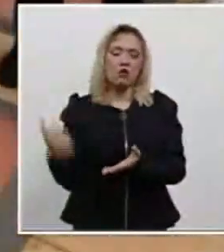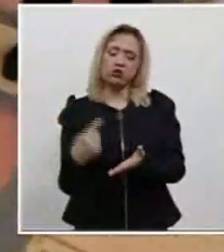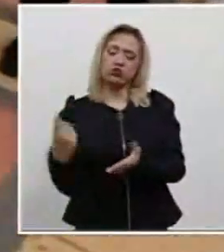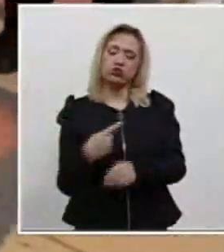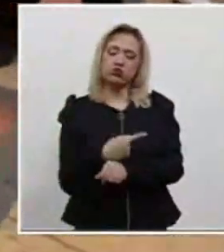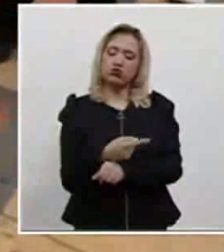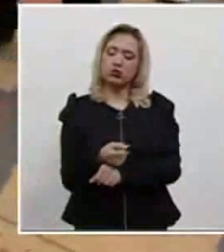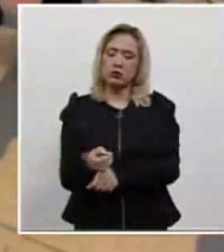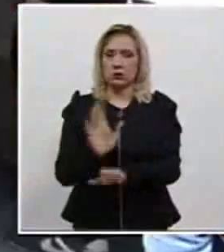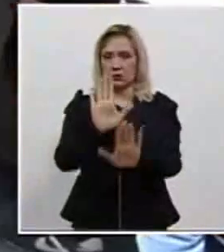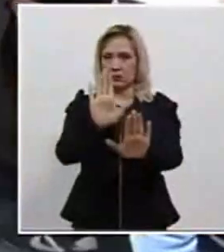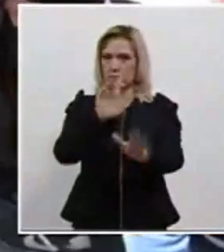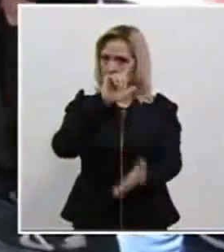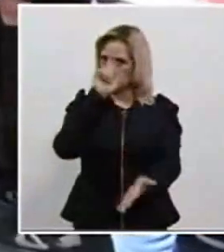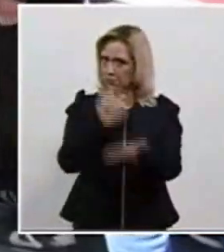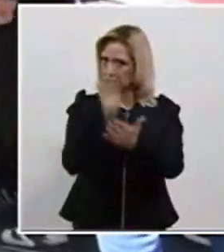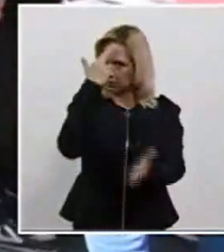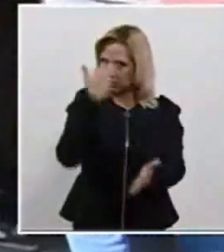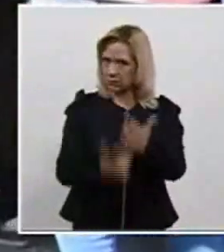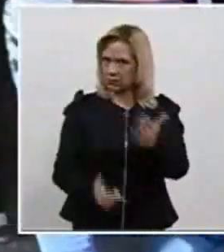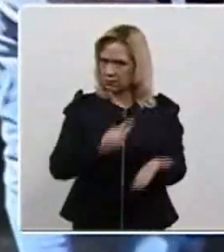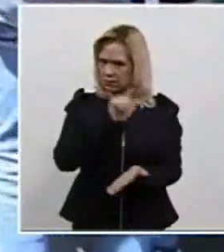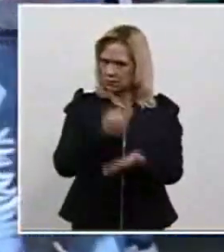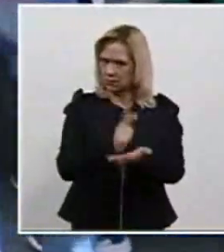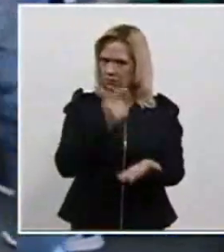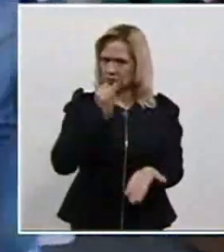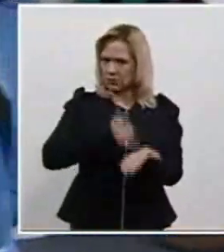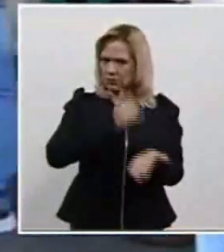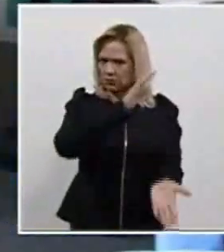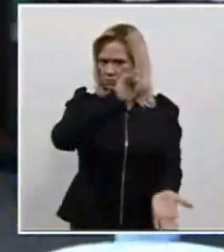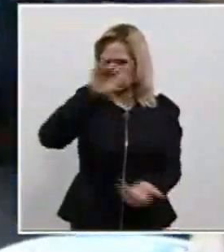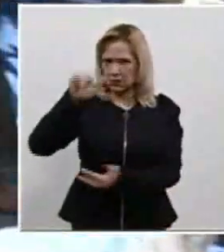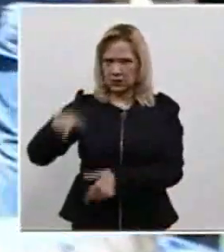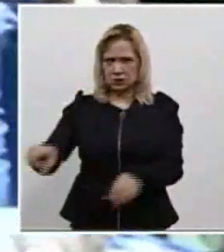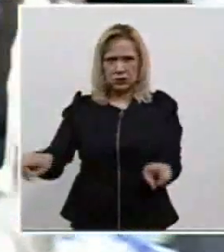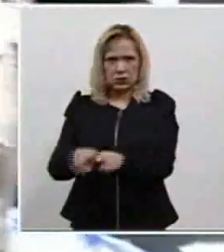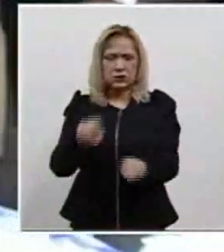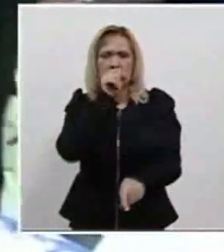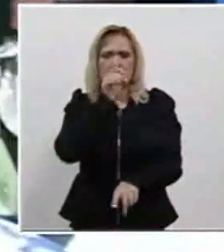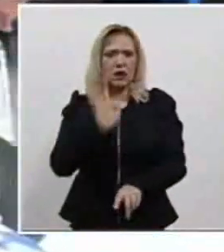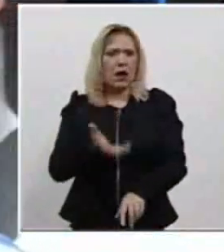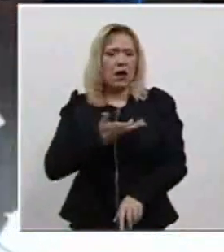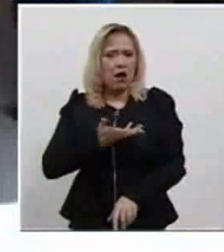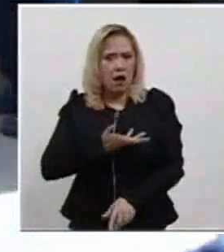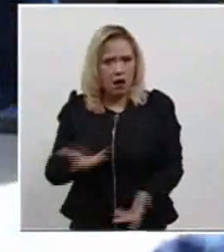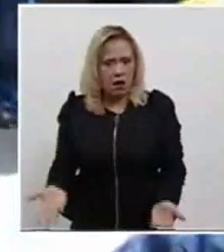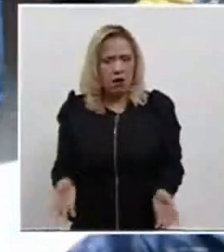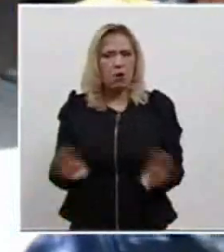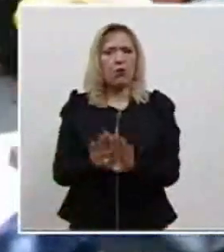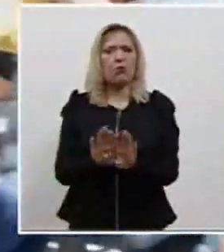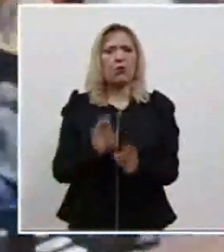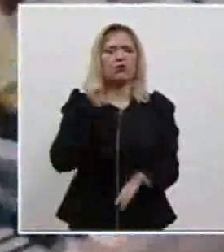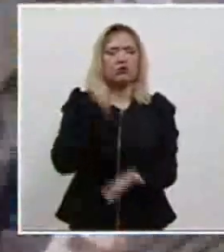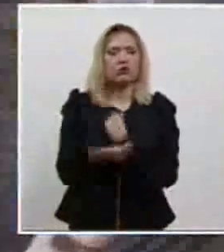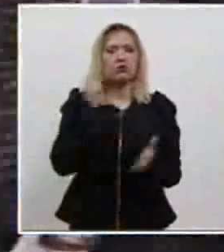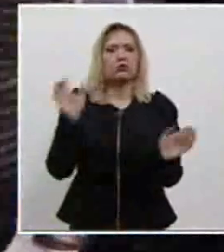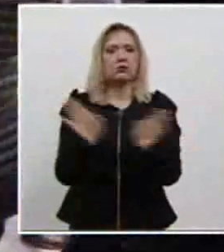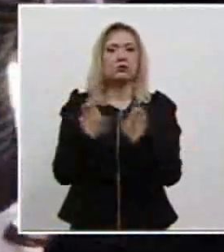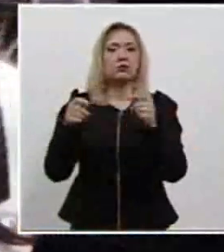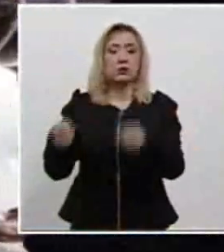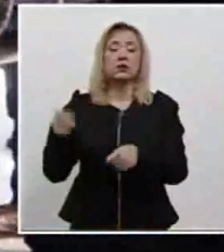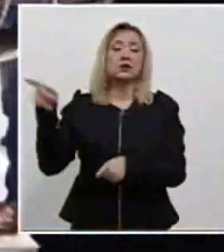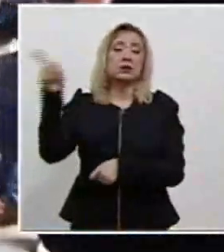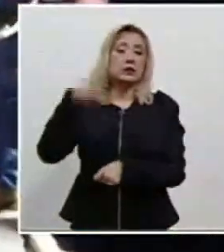reserva de ley y legalidad tributaria, por reproducción de información en constancias o certificaciones en donde el legislador